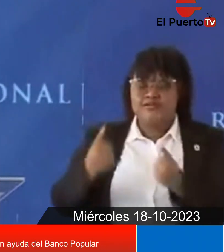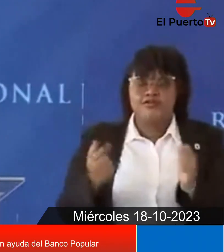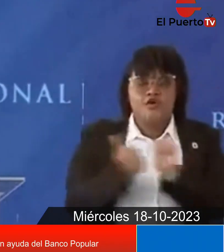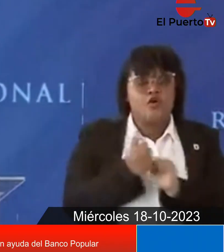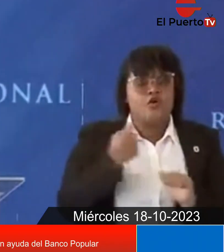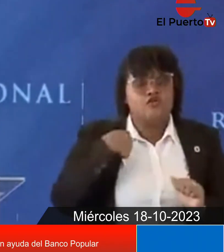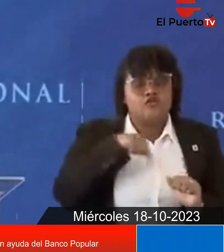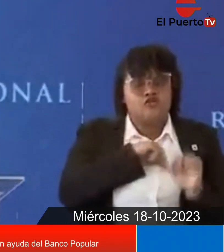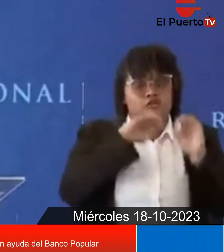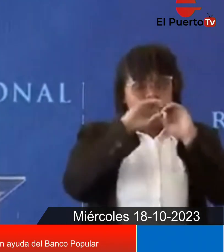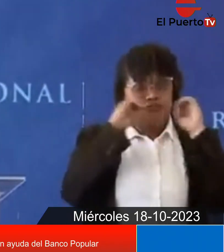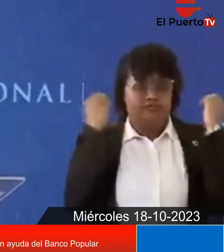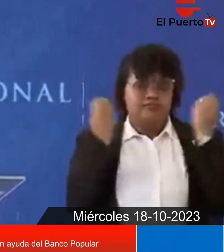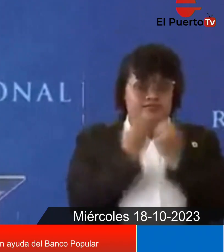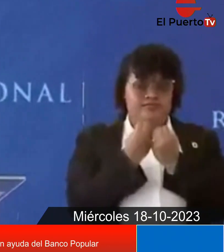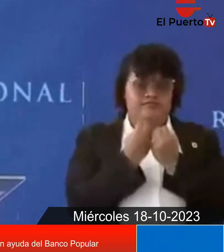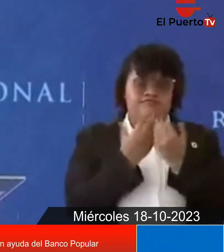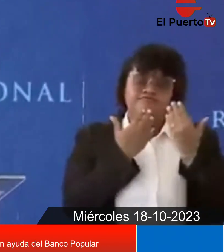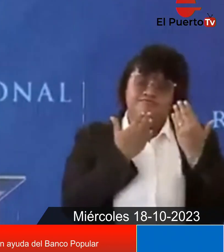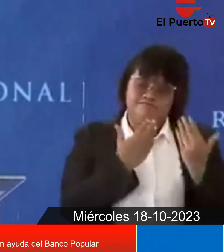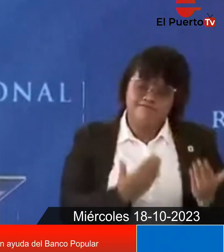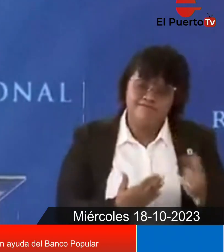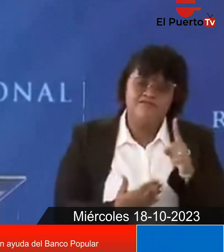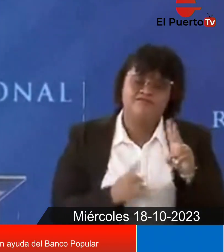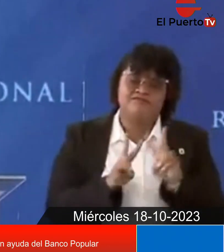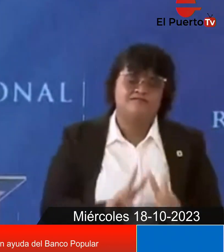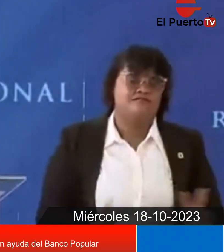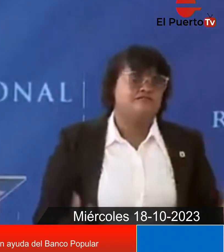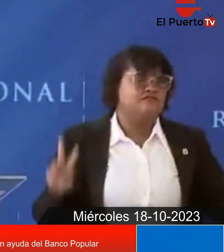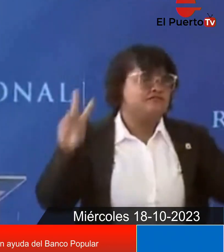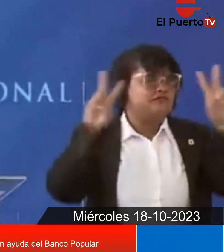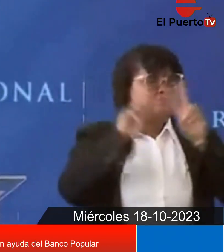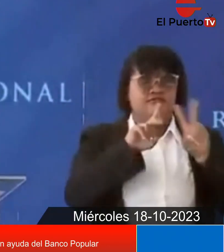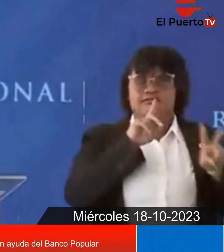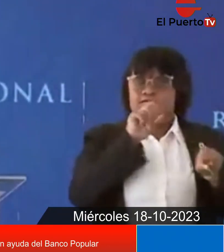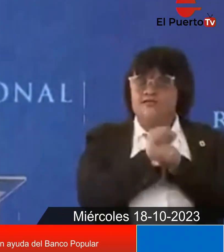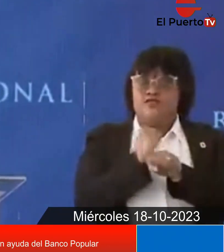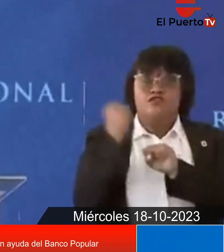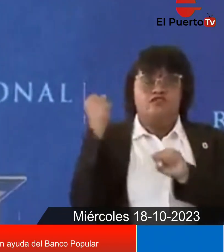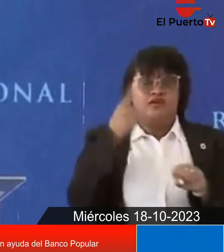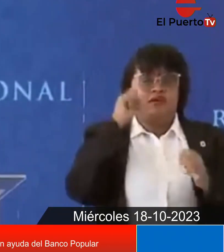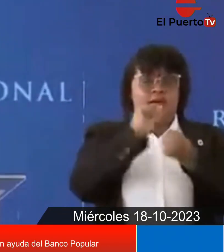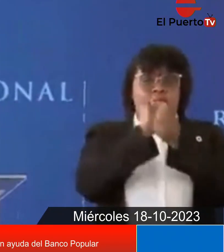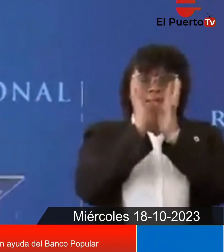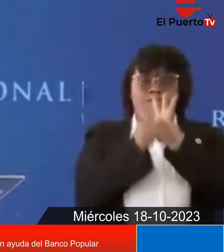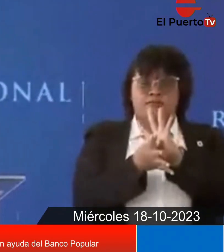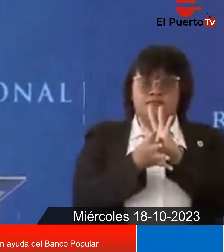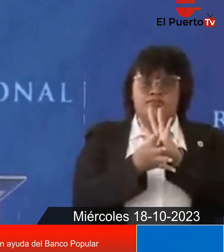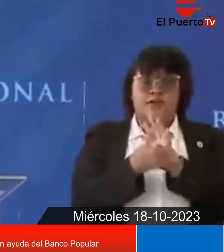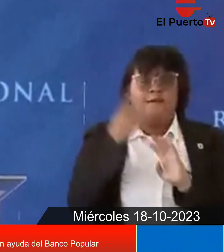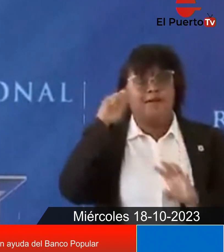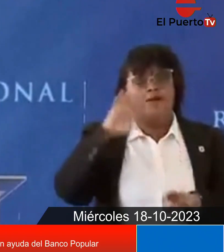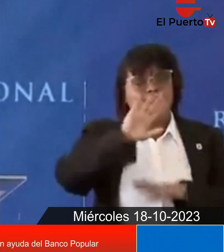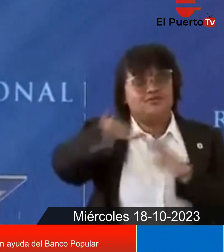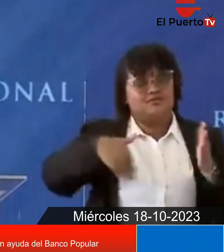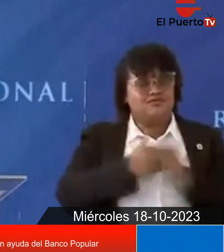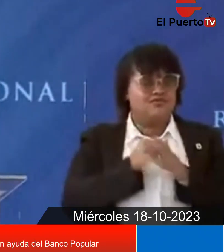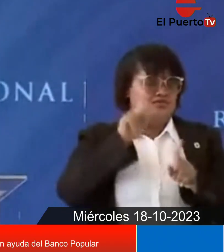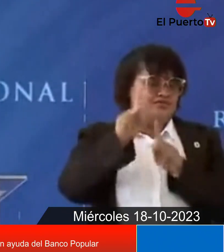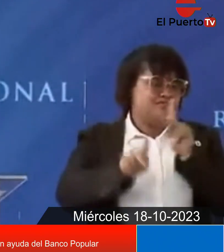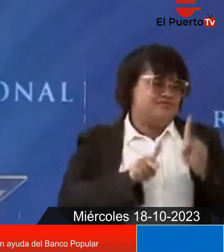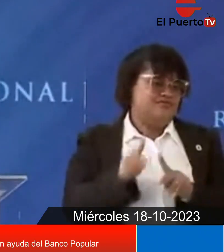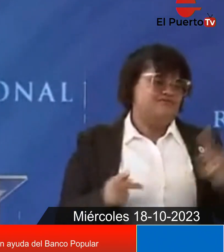en nuestra organización. Tiene un valor incalculable para el Banco Popular y para todo su